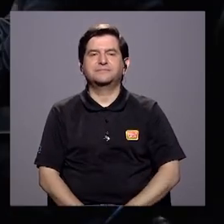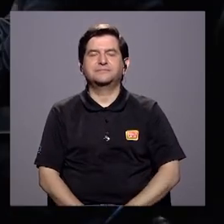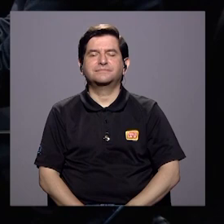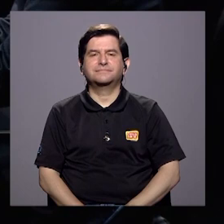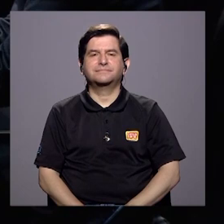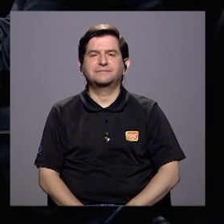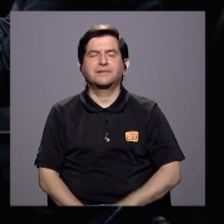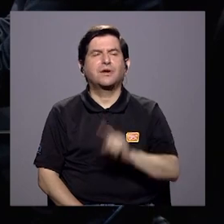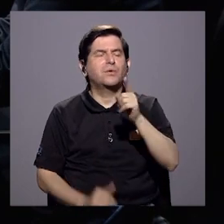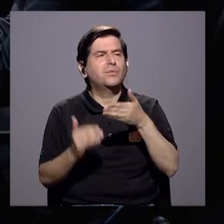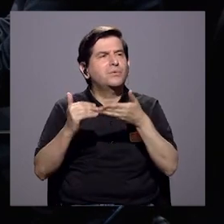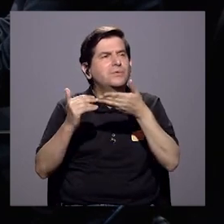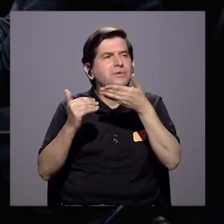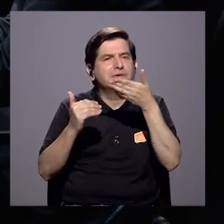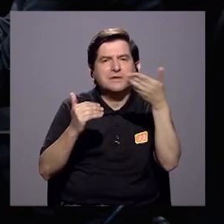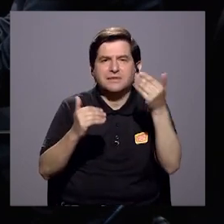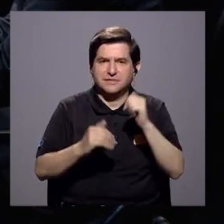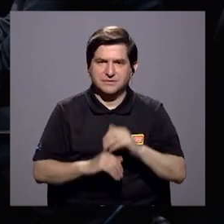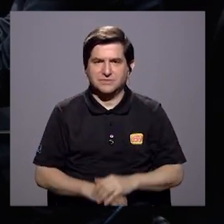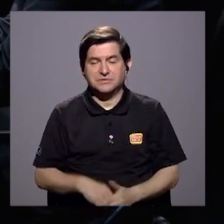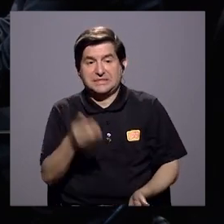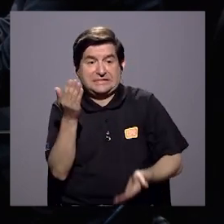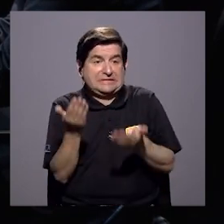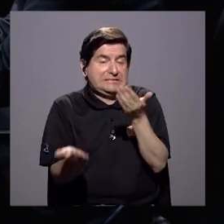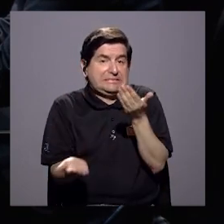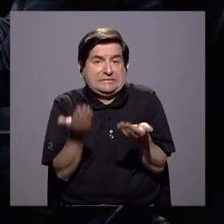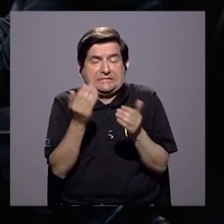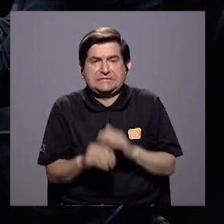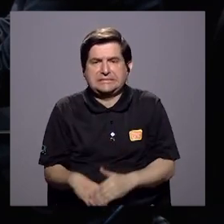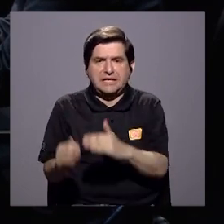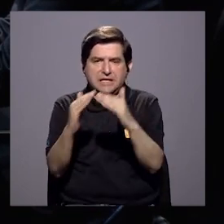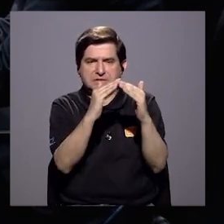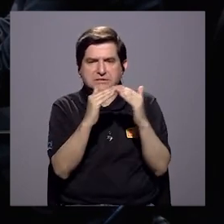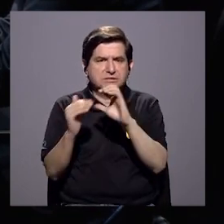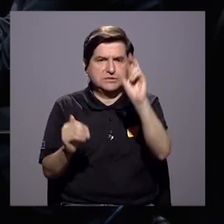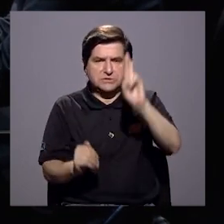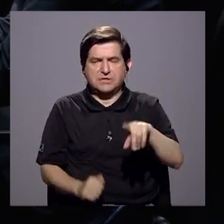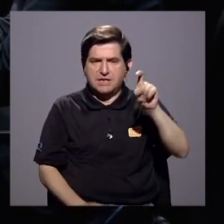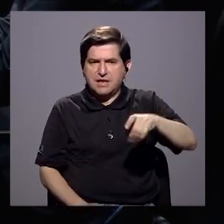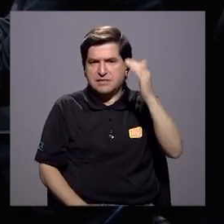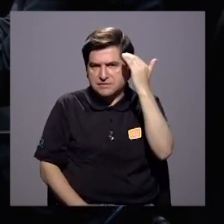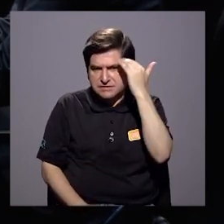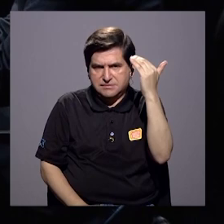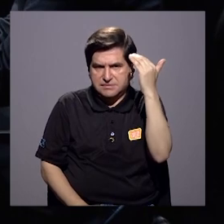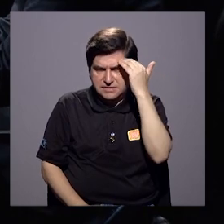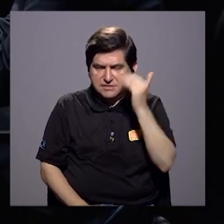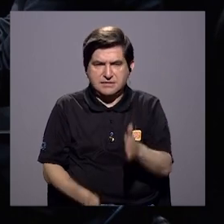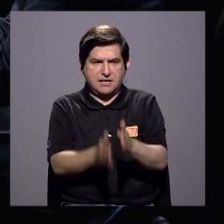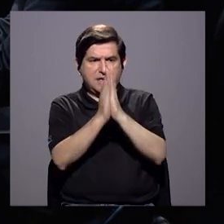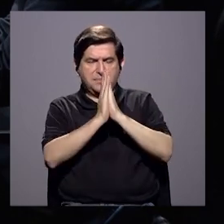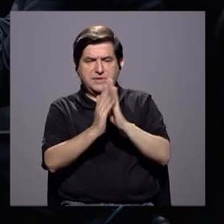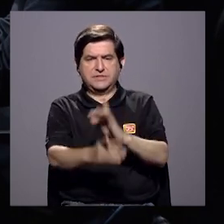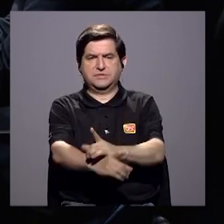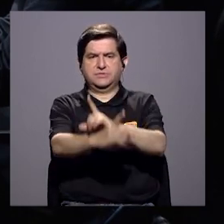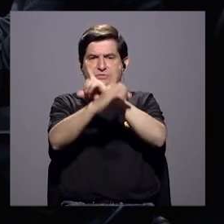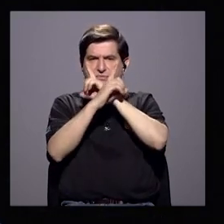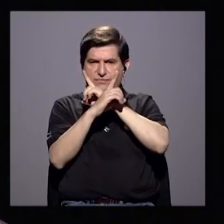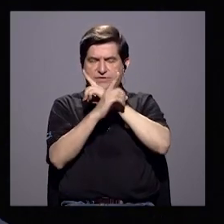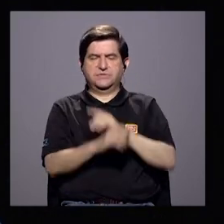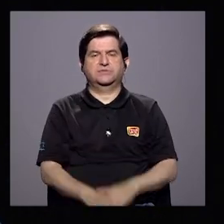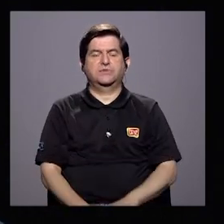do nadal y de una de las cosas que tal vez la comunidad costera y ciencia debería saber es que a solicitud de la defensoría